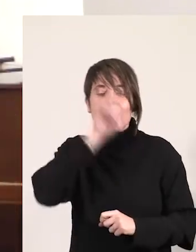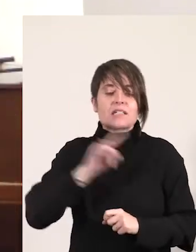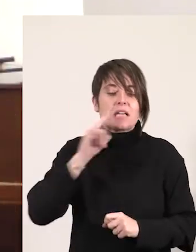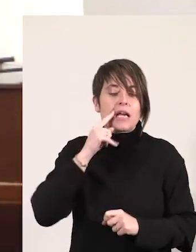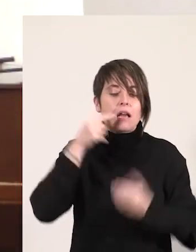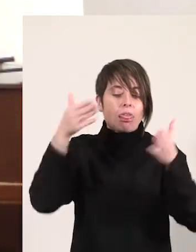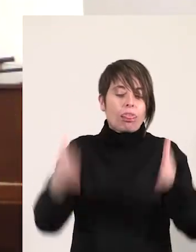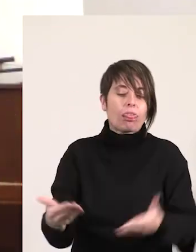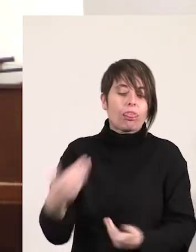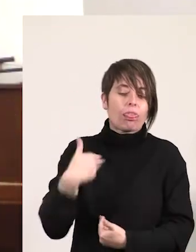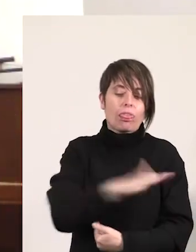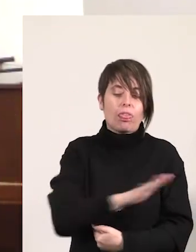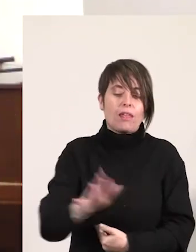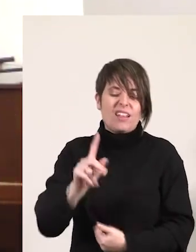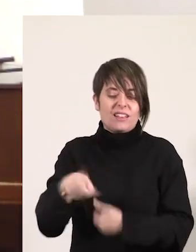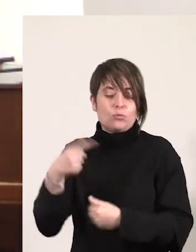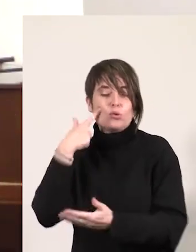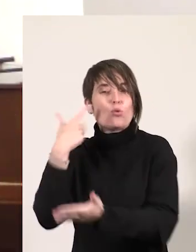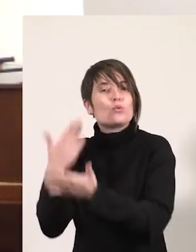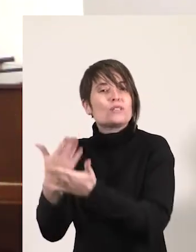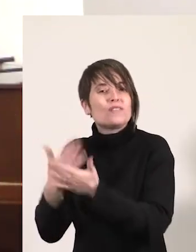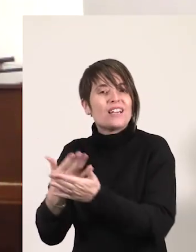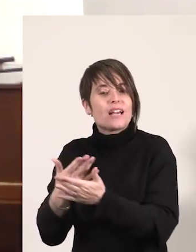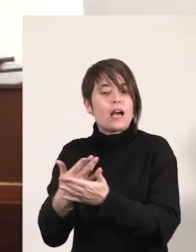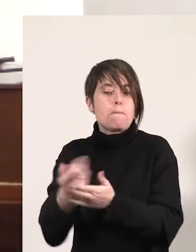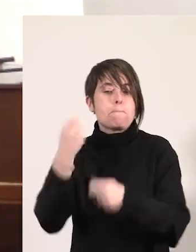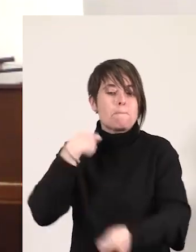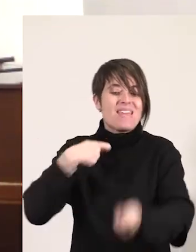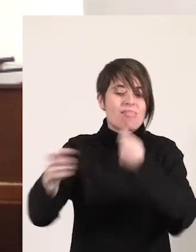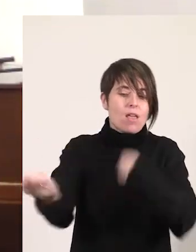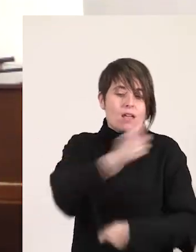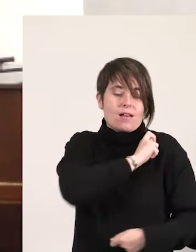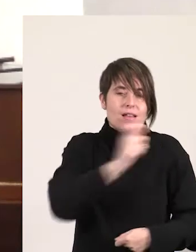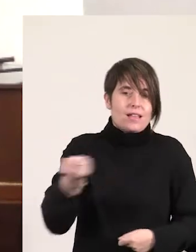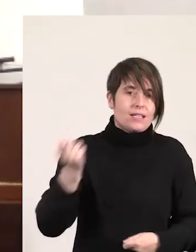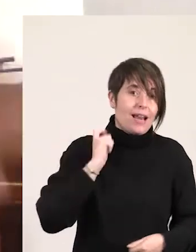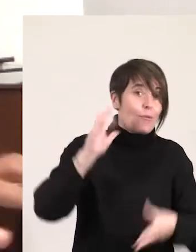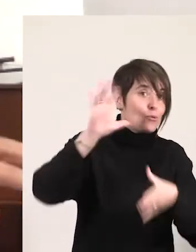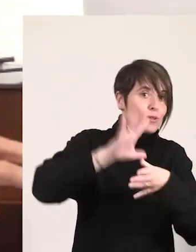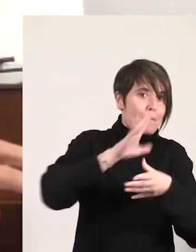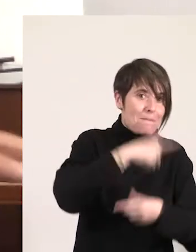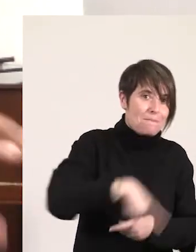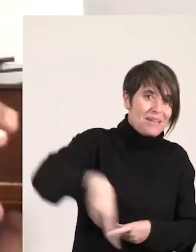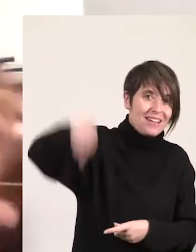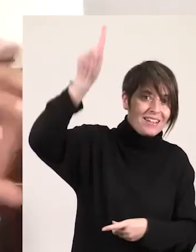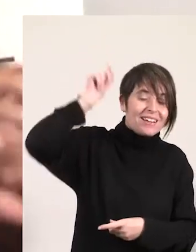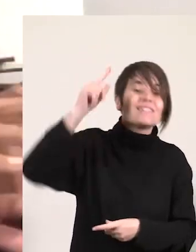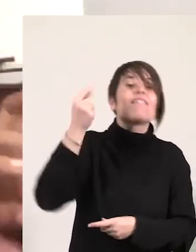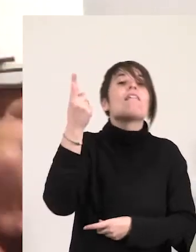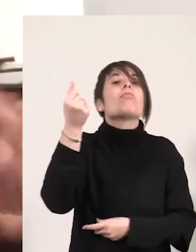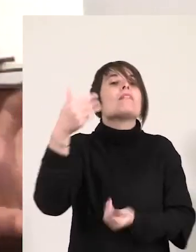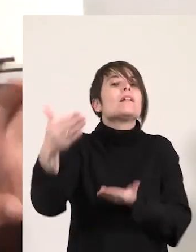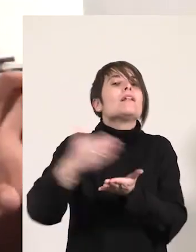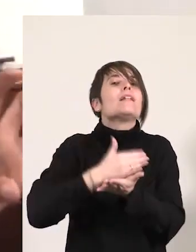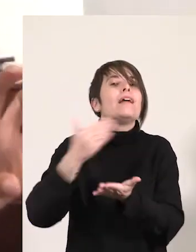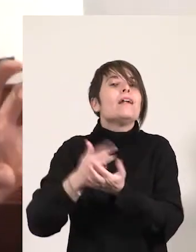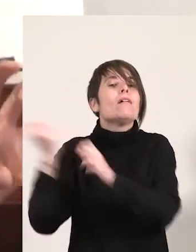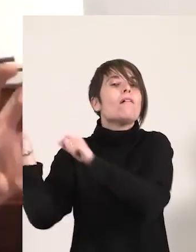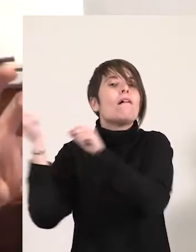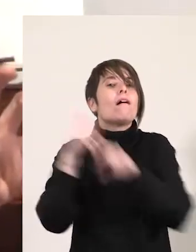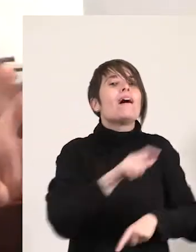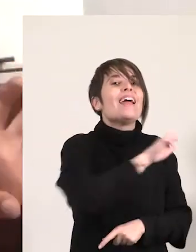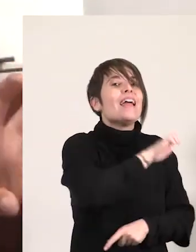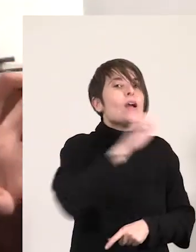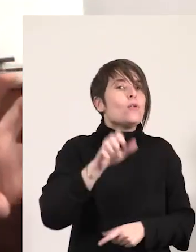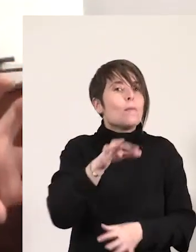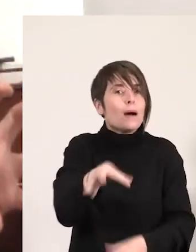para deshumanizar a las personas negras y justificar que se pudiera vender a seres humanos que se fueran a América y de América el